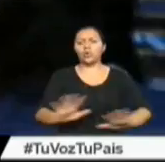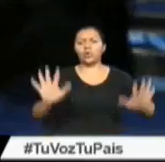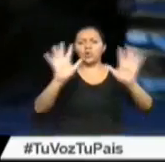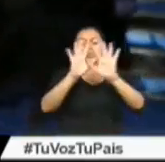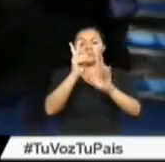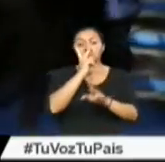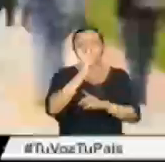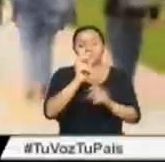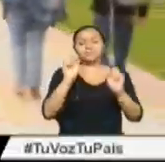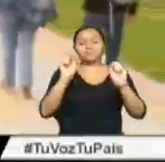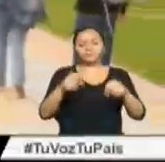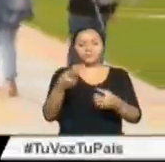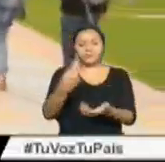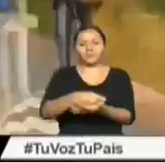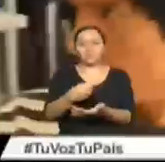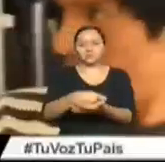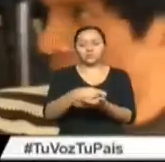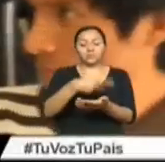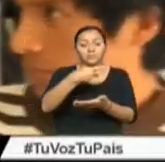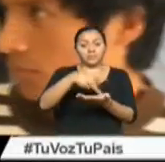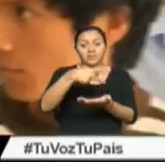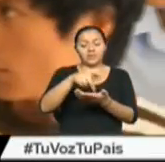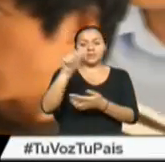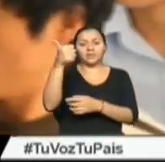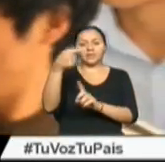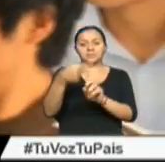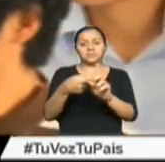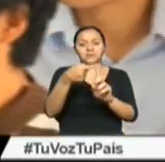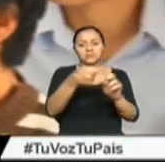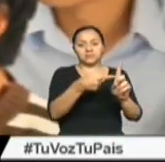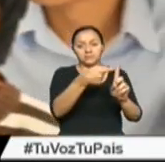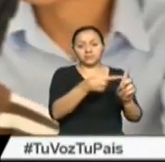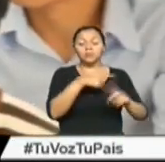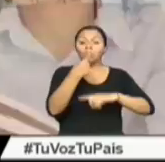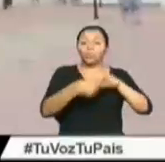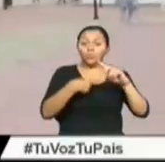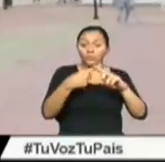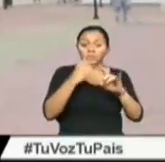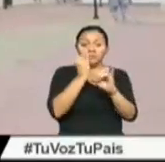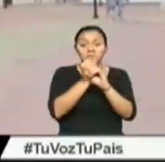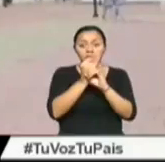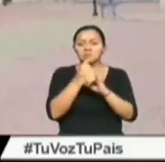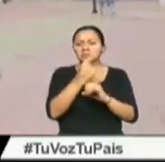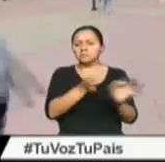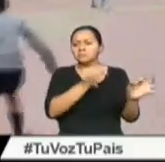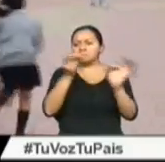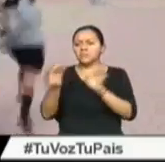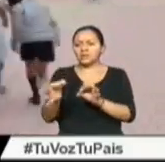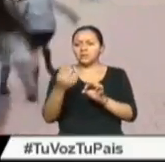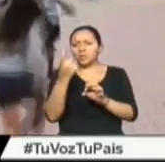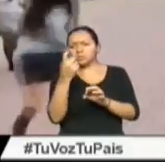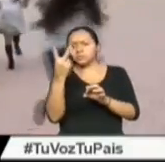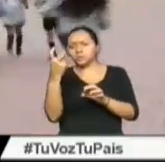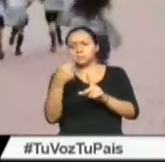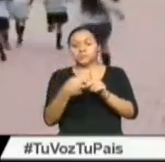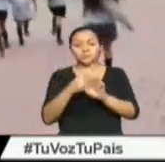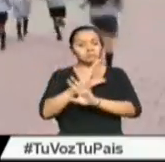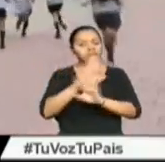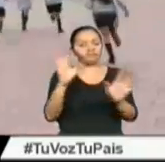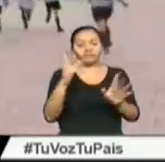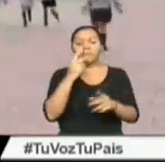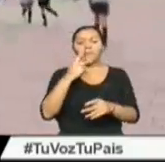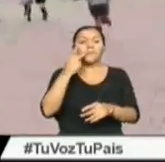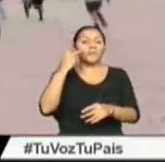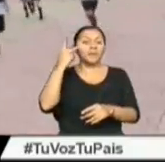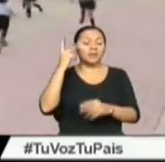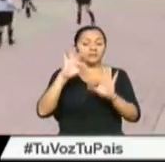particulares deberán cobrar la pensión por 10 meses. En el caso de que alguna institución incumpliere esta disposición, los padres